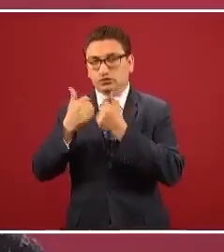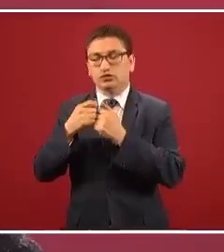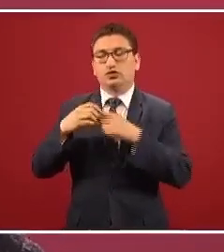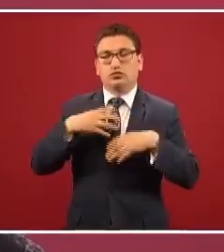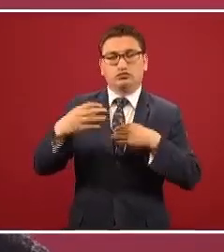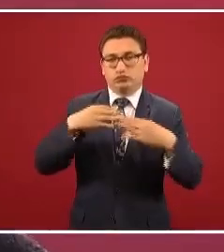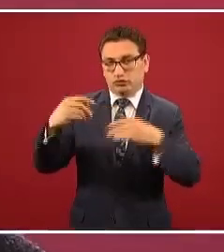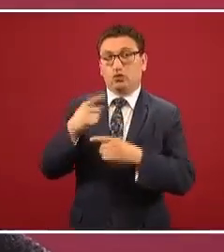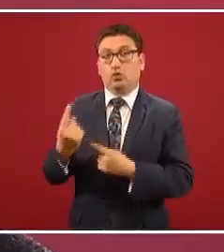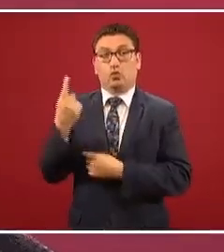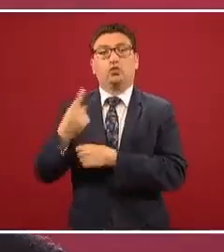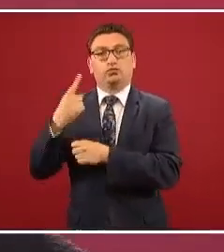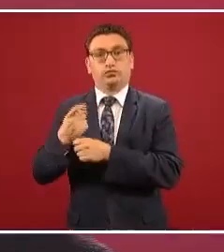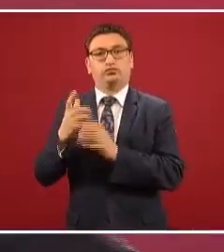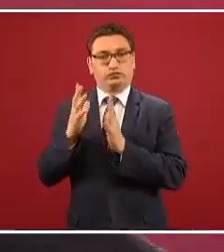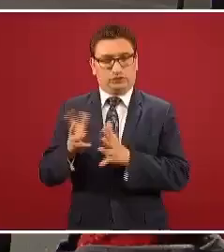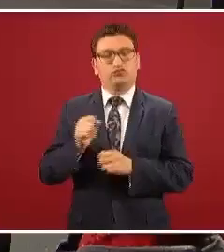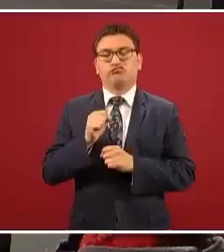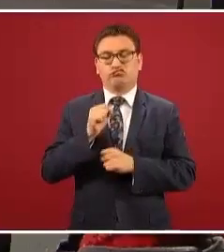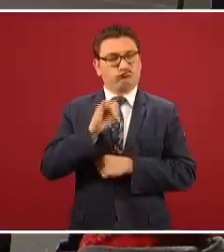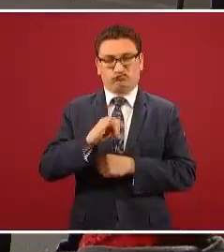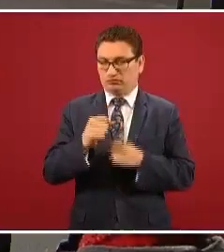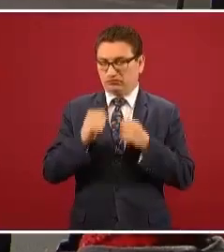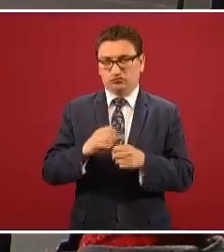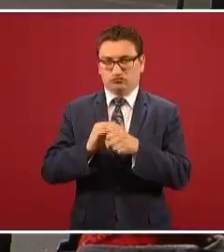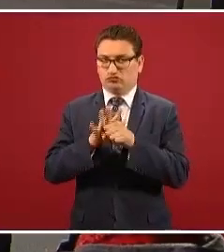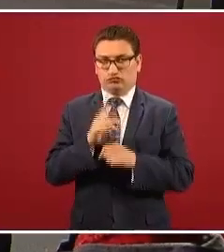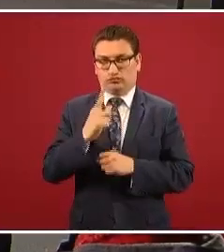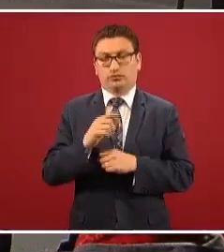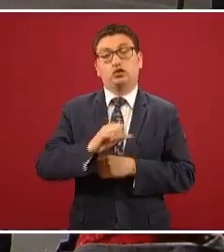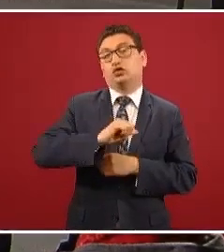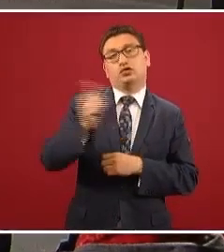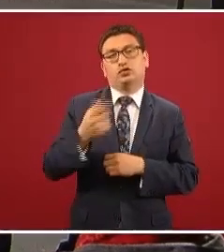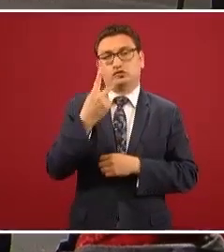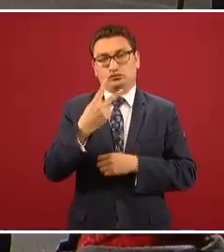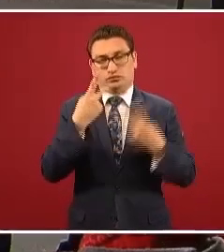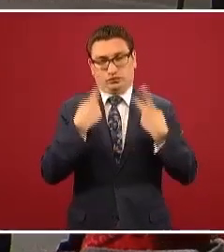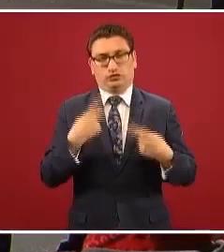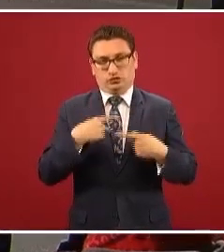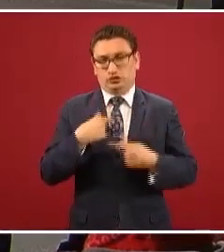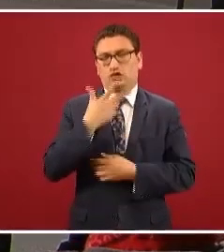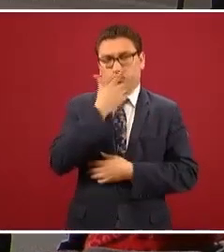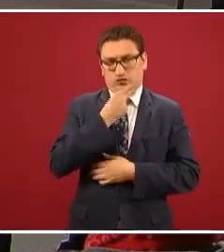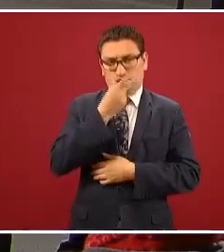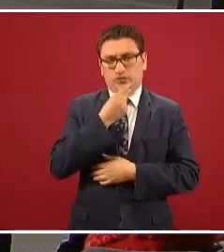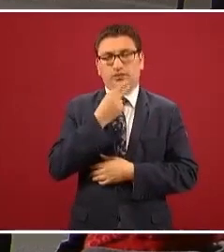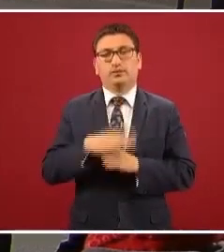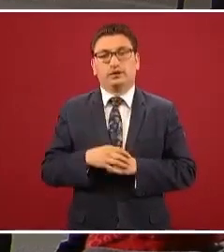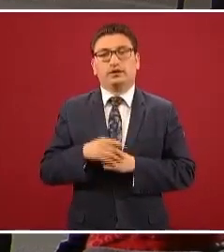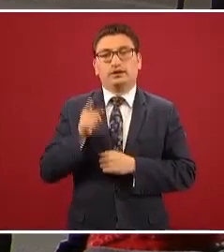caso se da ya por confirmado. Y tenemos a 2 otras personas de sexo masculino,